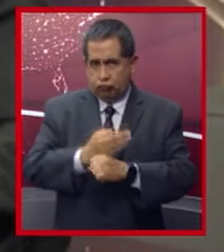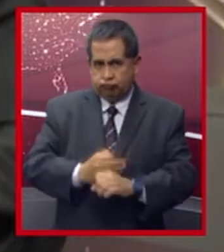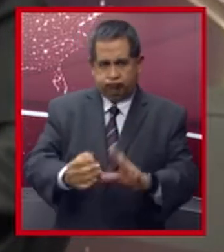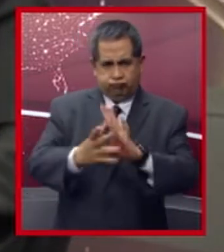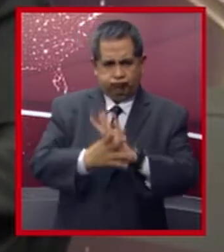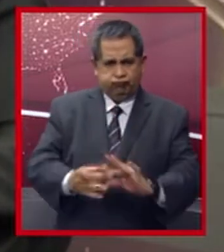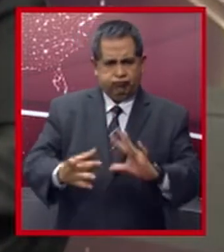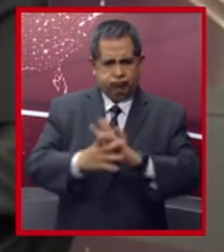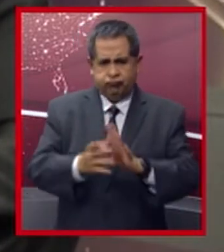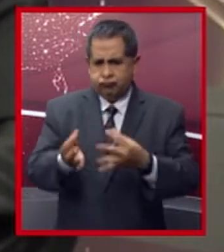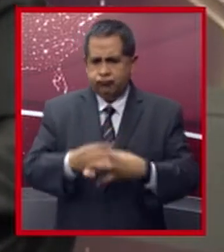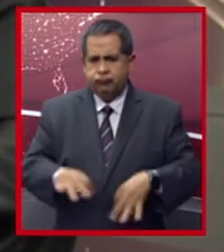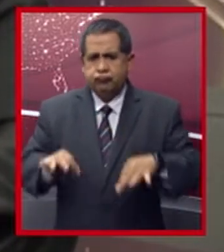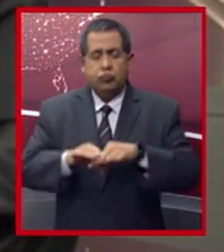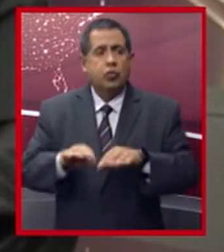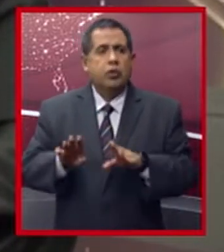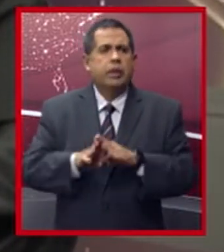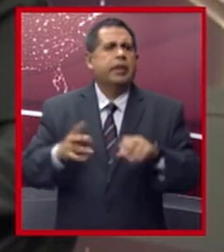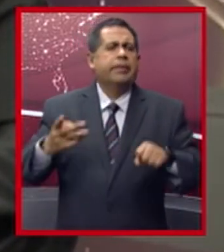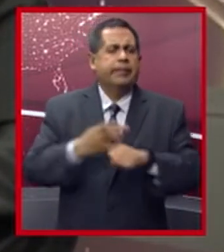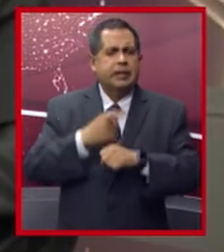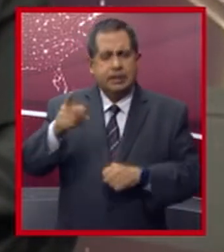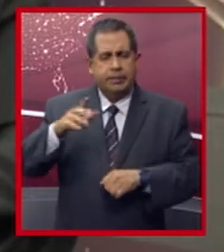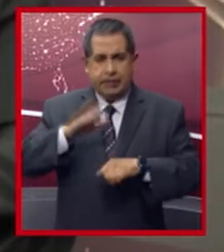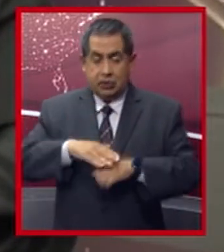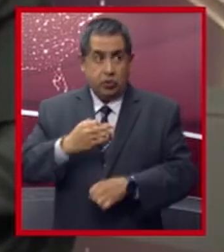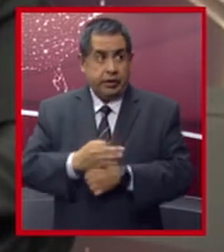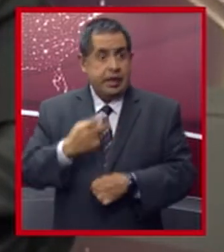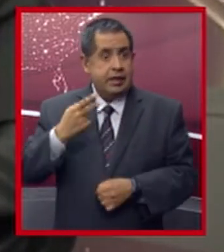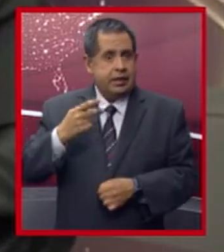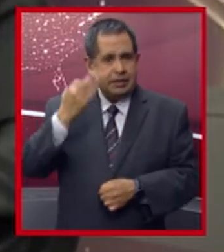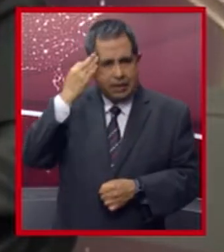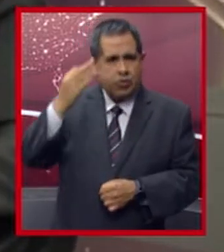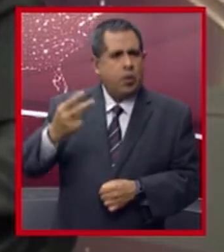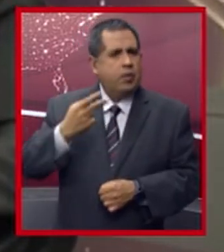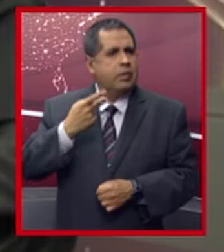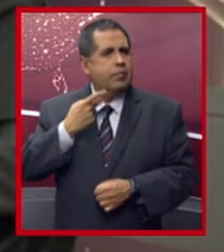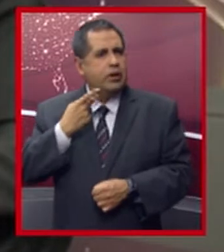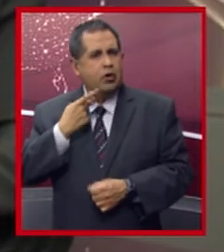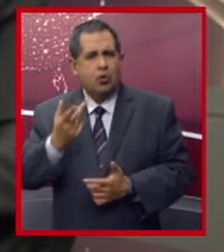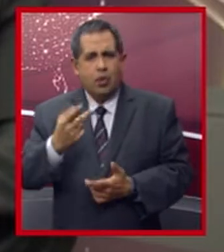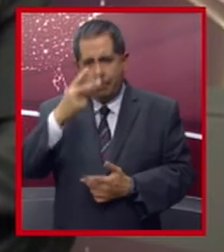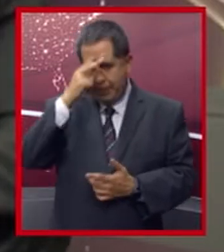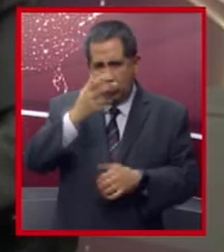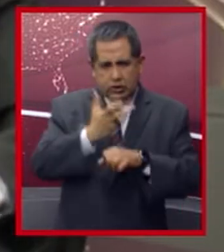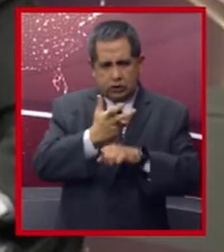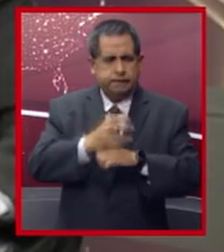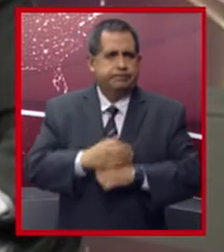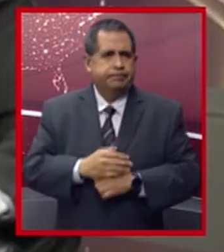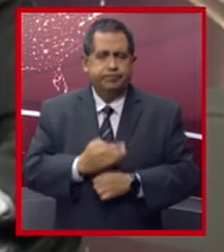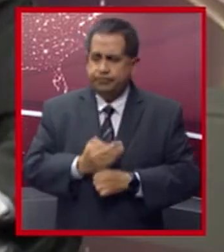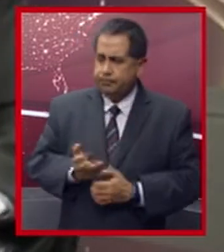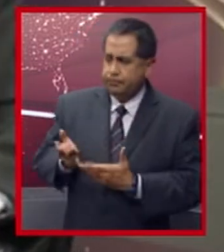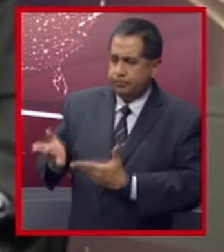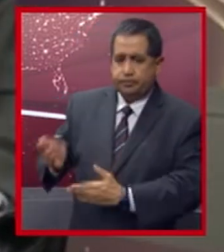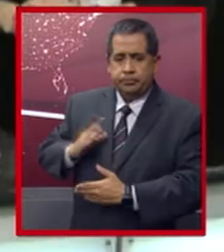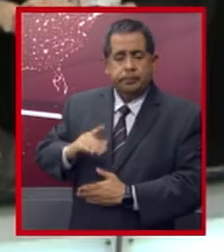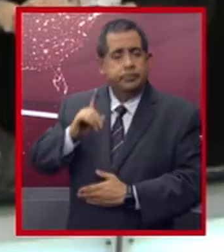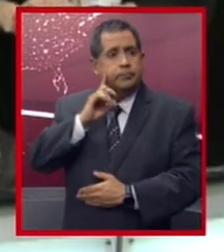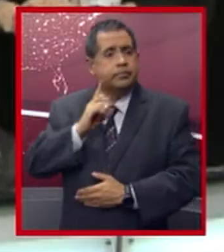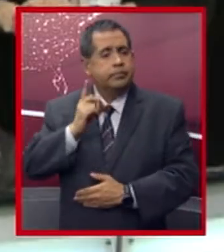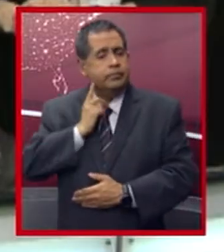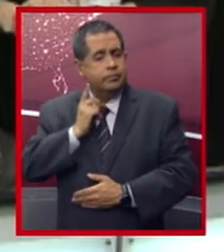esta reforma trascendente, sobre todo en la coyuntura política de la relación México-Estados Unidos que estamos viviendo en estos momentos. Y está con nosotros en el estudio de Noticias del Congreso la